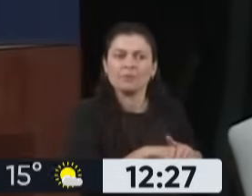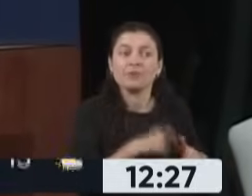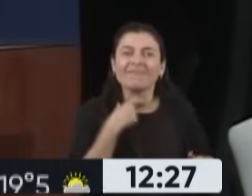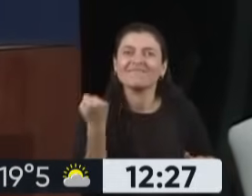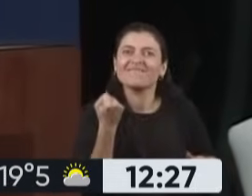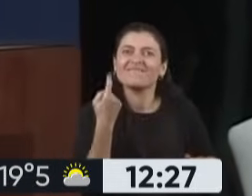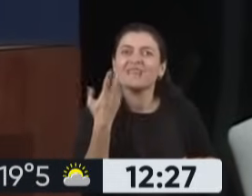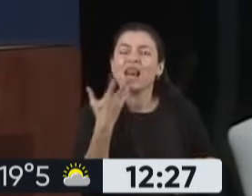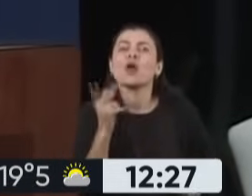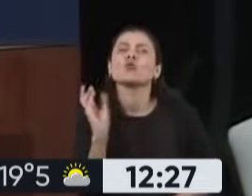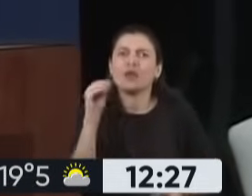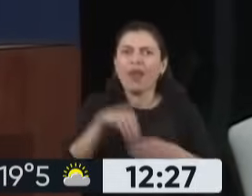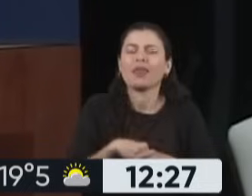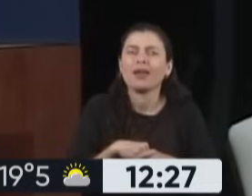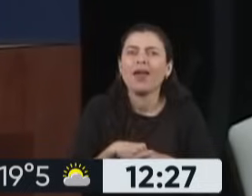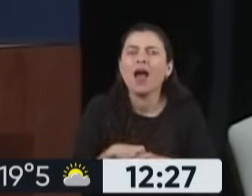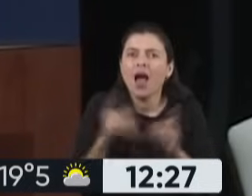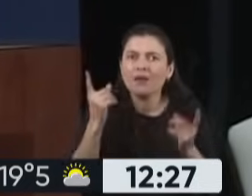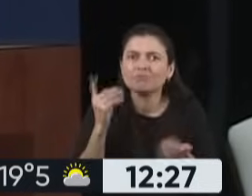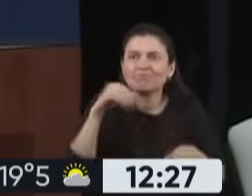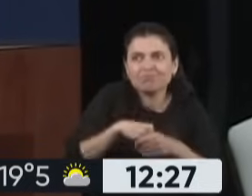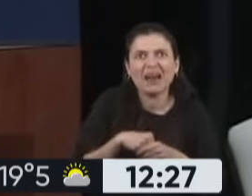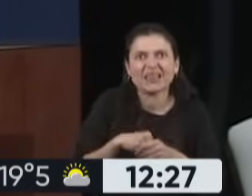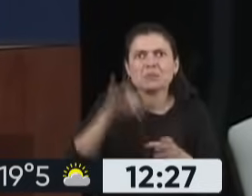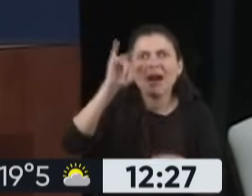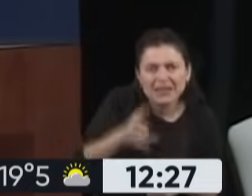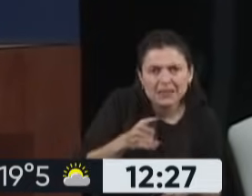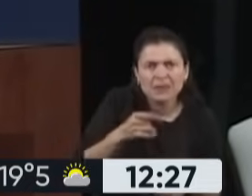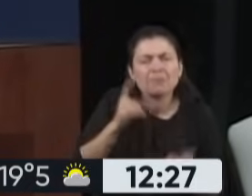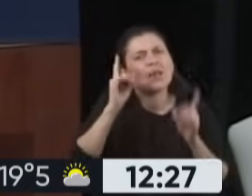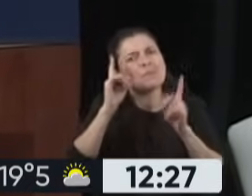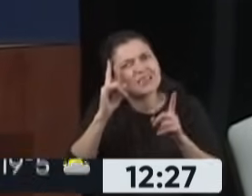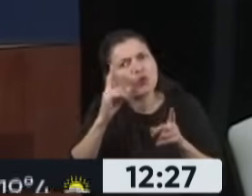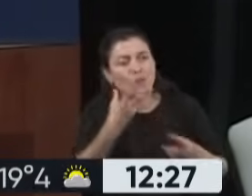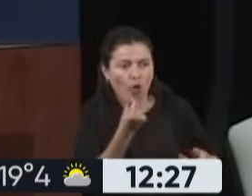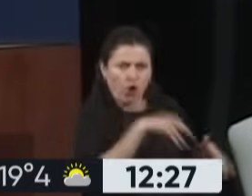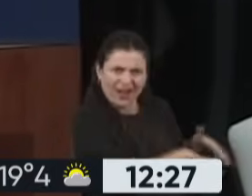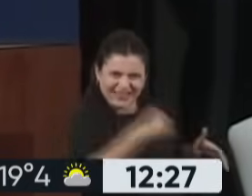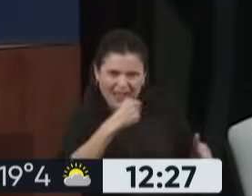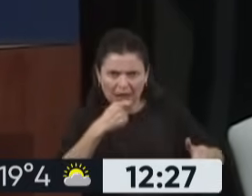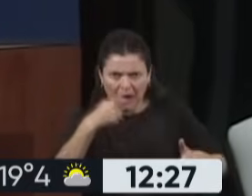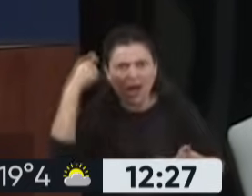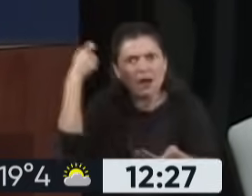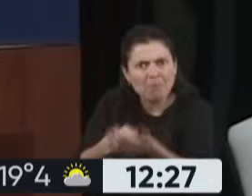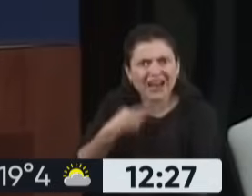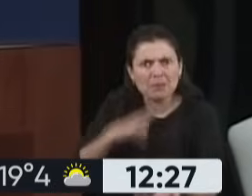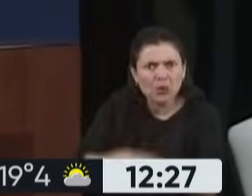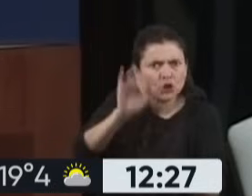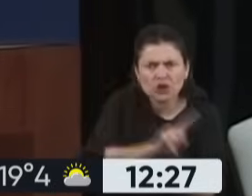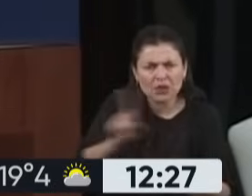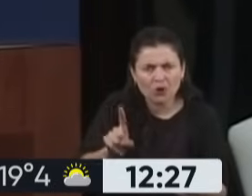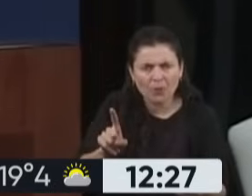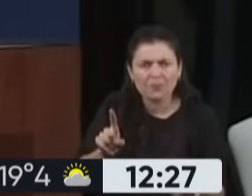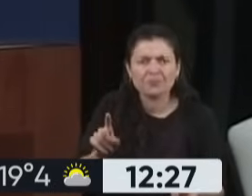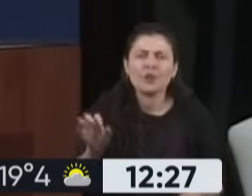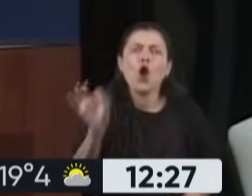régimen por debajo de los umbrales que mencionaron? ¿Van a pagar impuestos? Primera pregunta. En segundo lugar, ¿se van a hacer reportes de